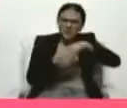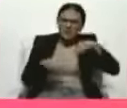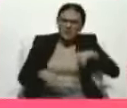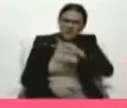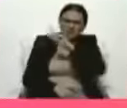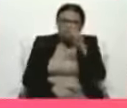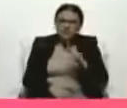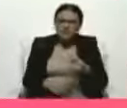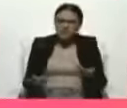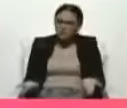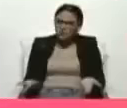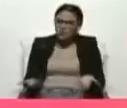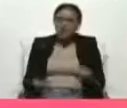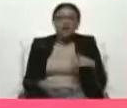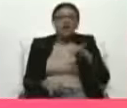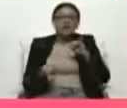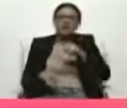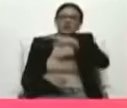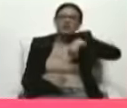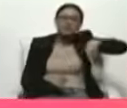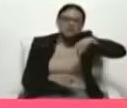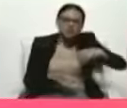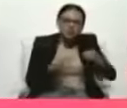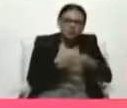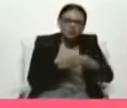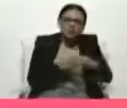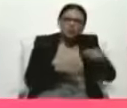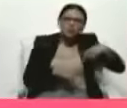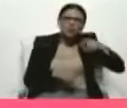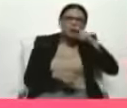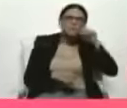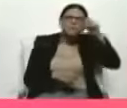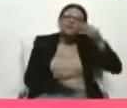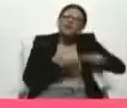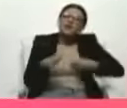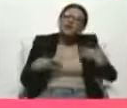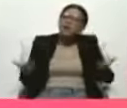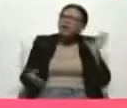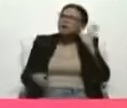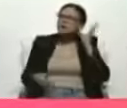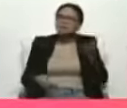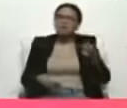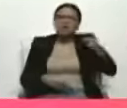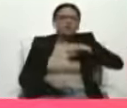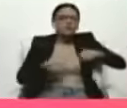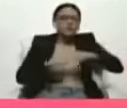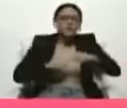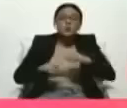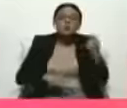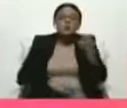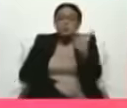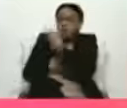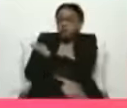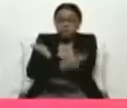buscando las vacunas, buscando las medicinas. ¿Para quién? ¿Solo para el